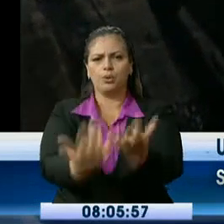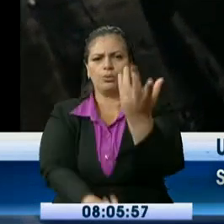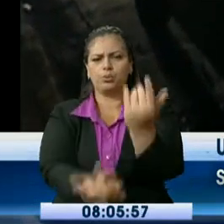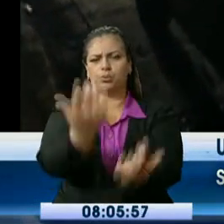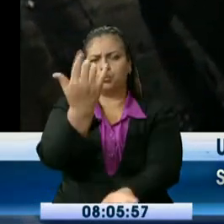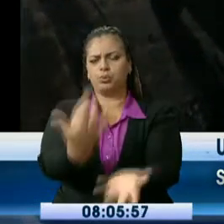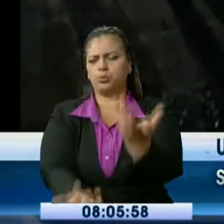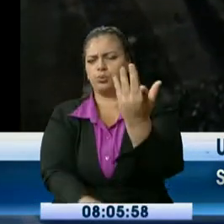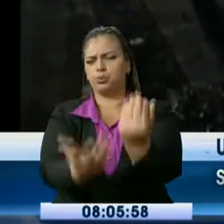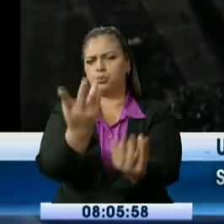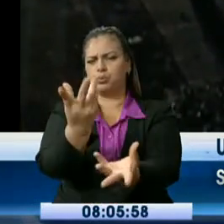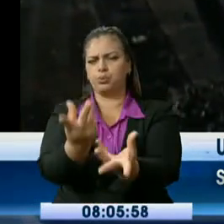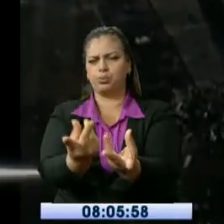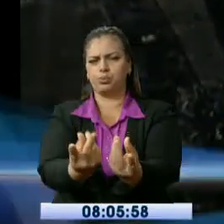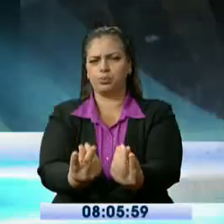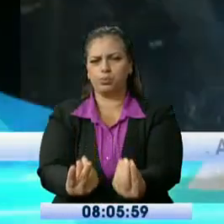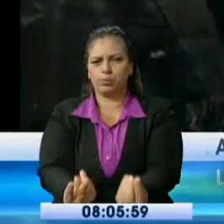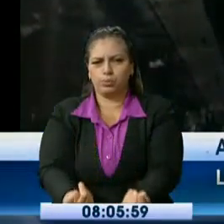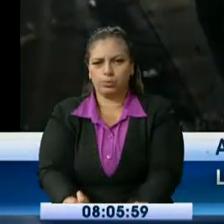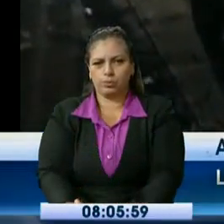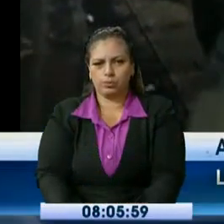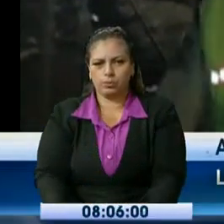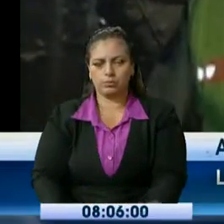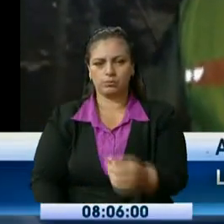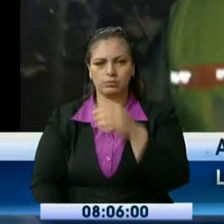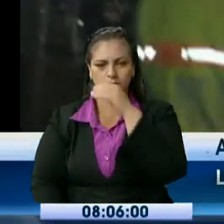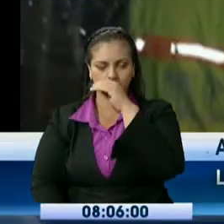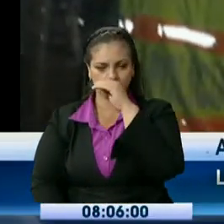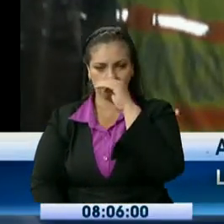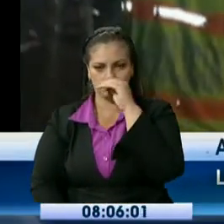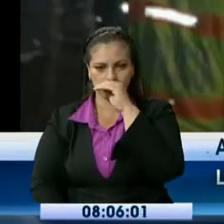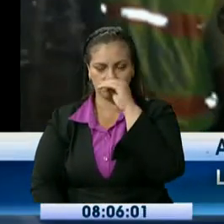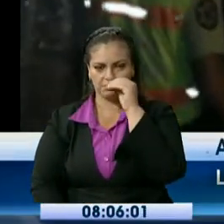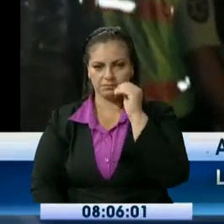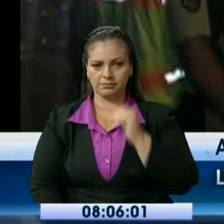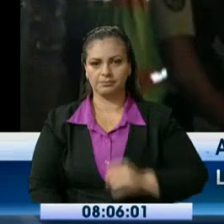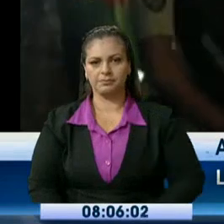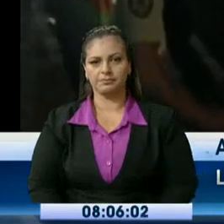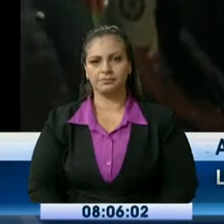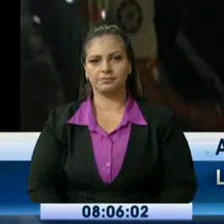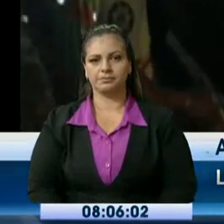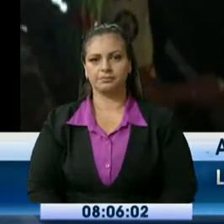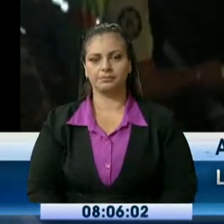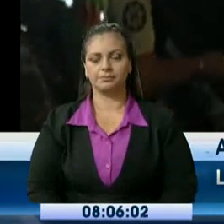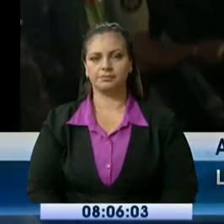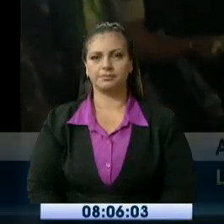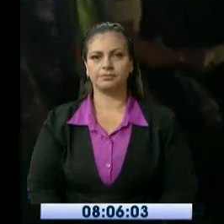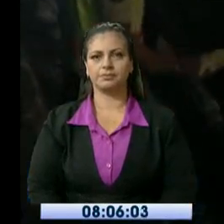Informó Julio César Saona.